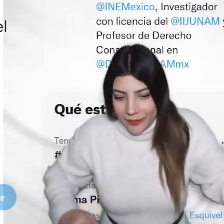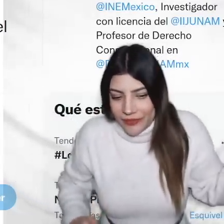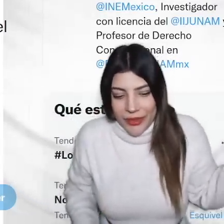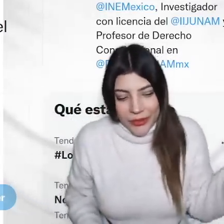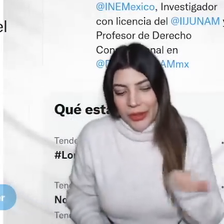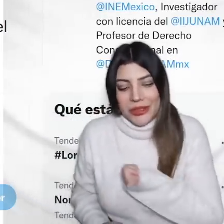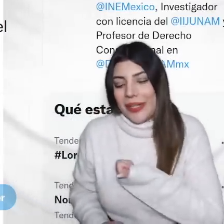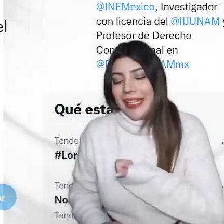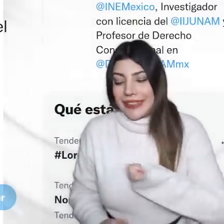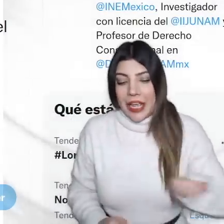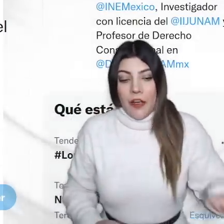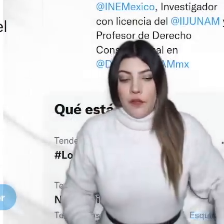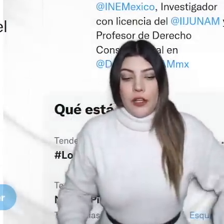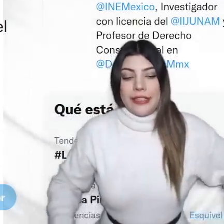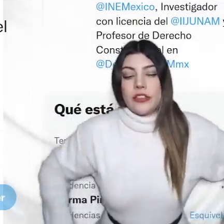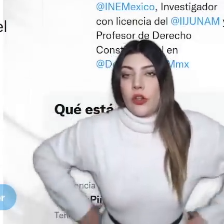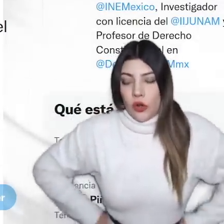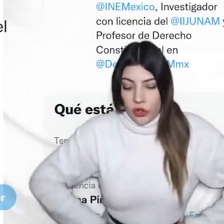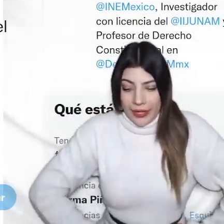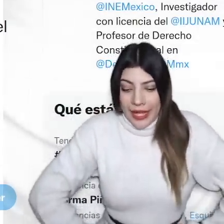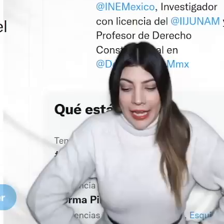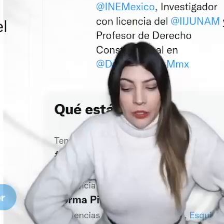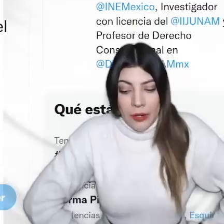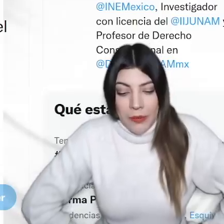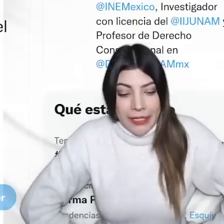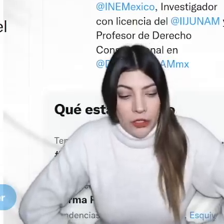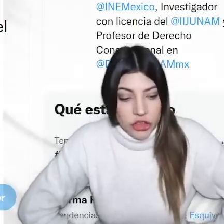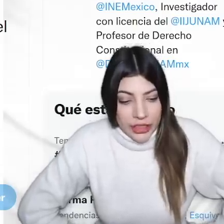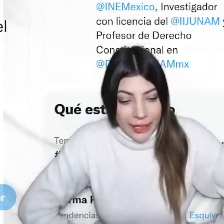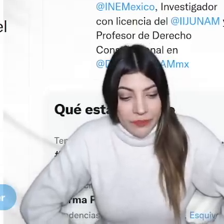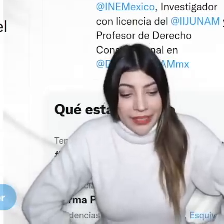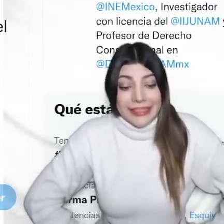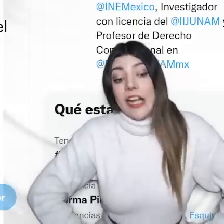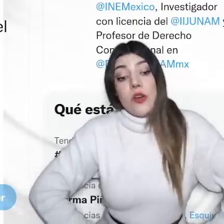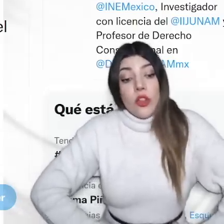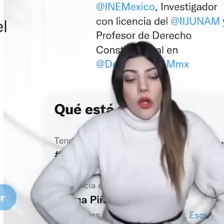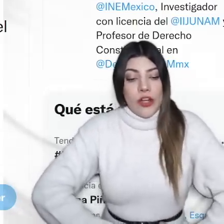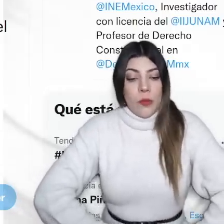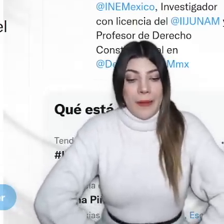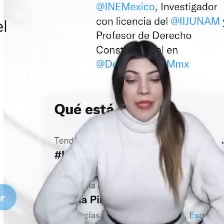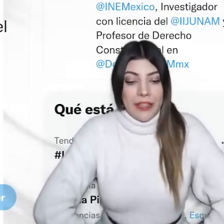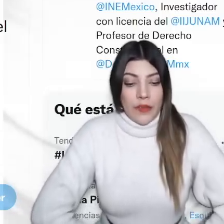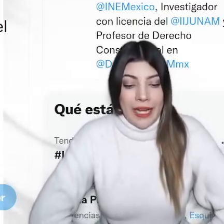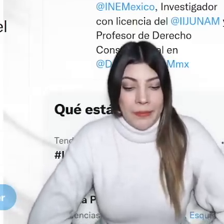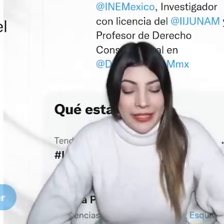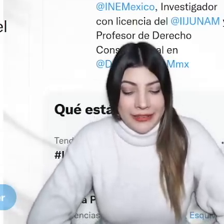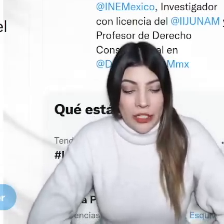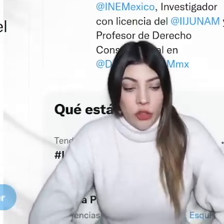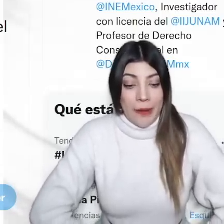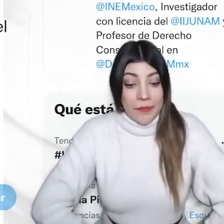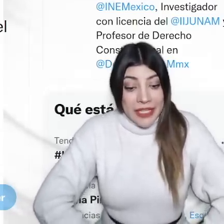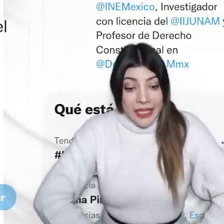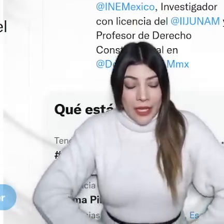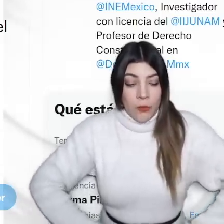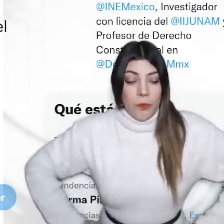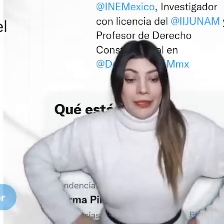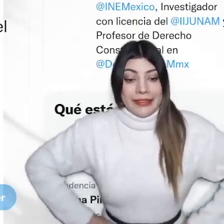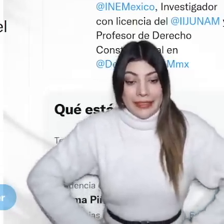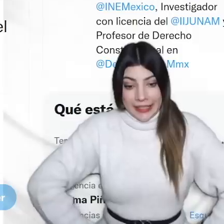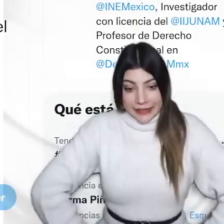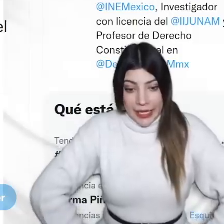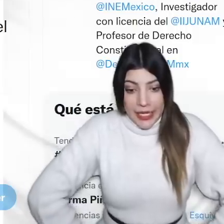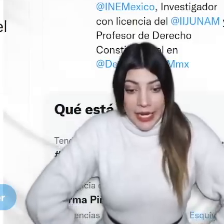hace 2 horas fue Lorenzo Córdoba, el cual publicó lo siguiente: saludo el nombramiento de la ministra Norma Piña